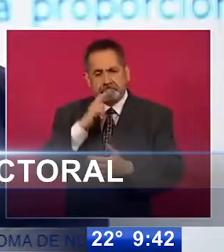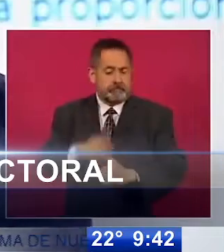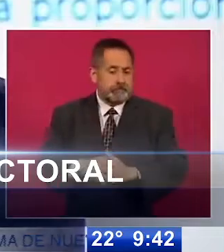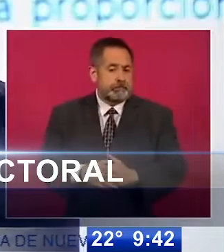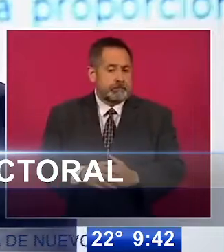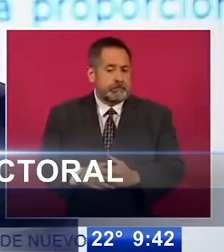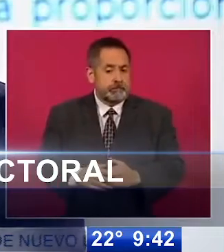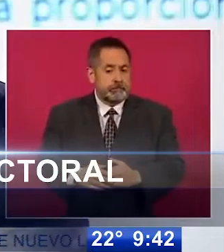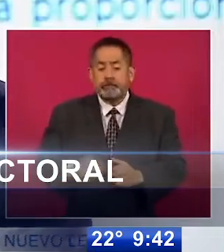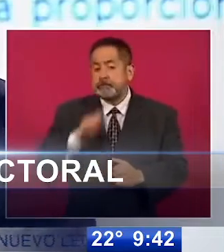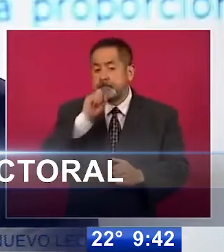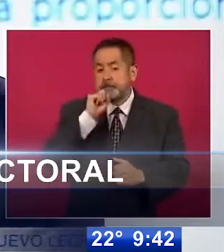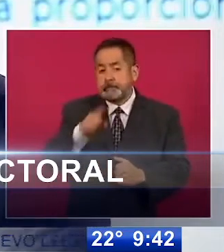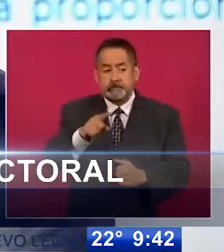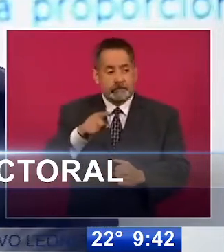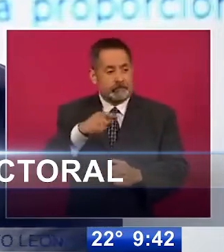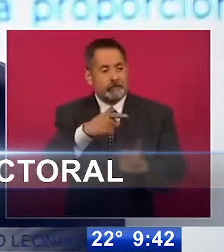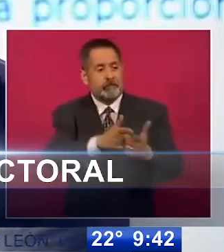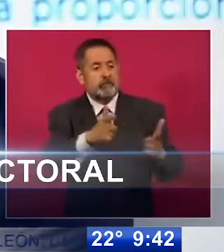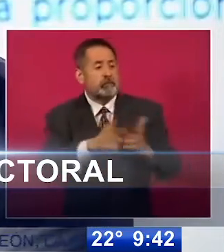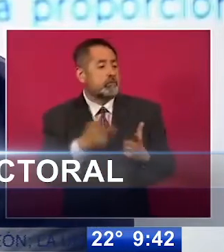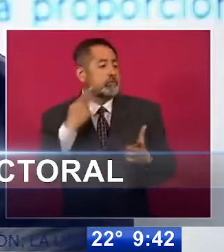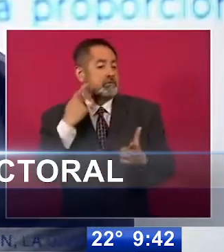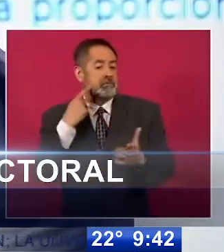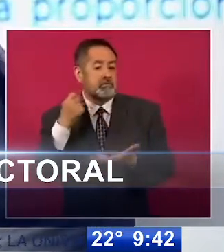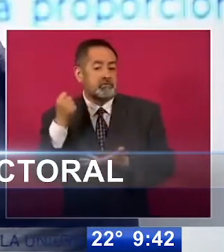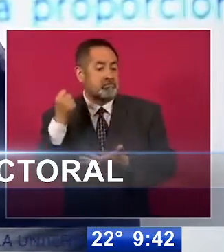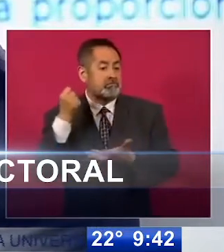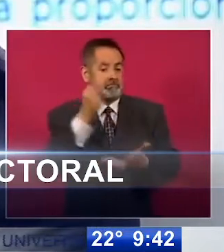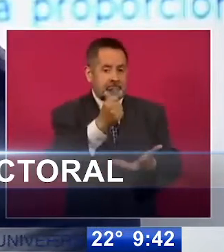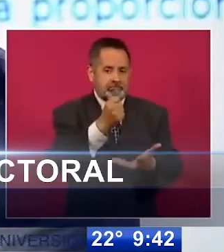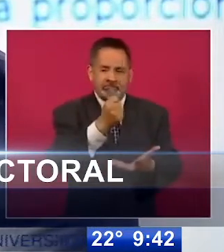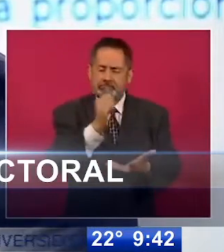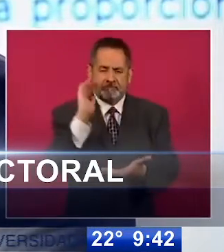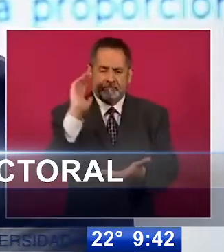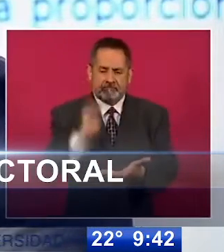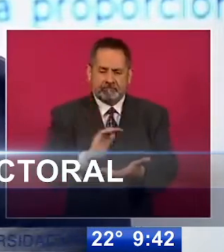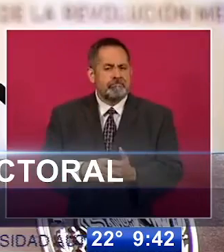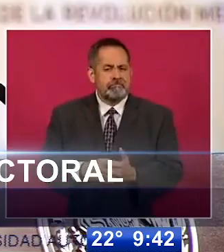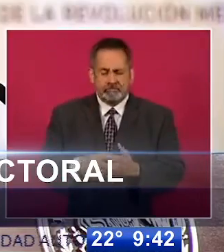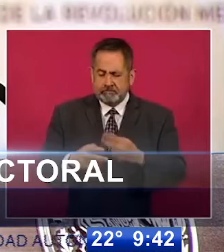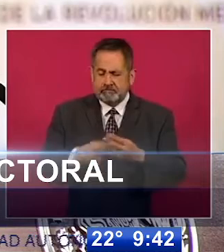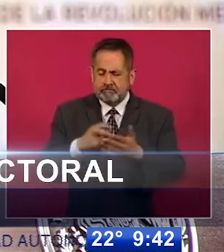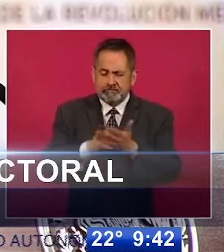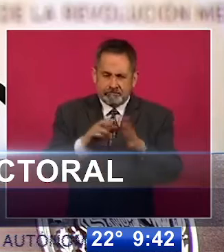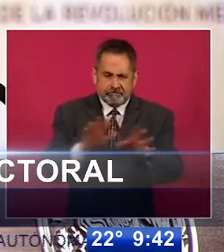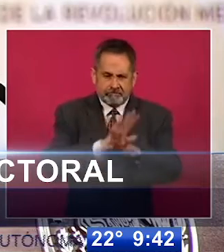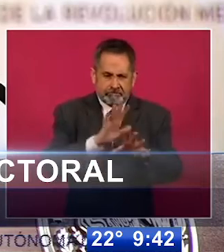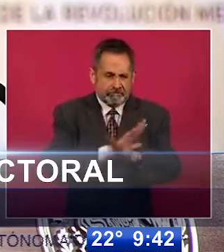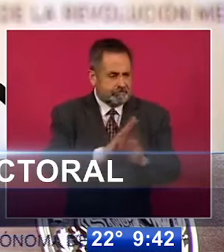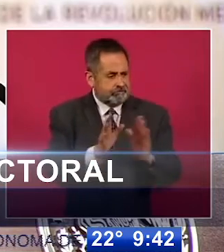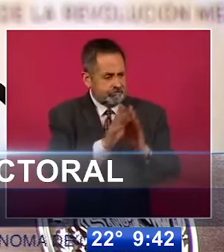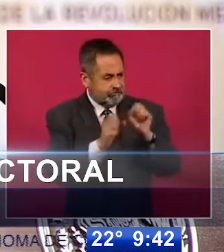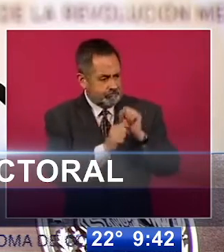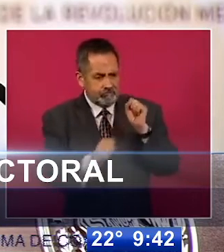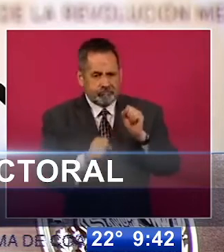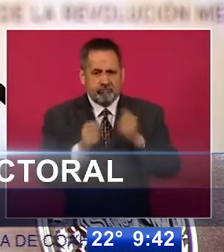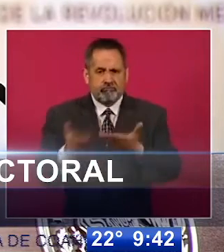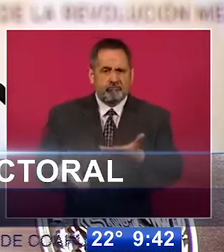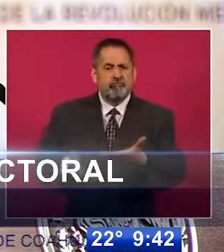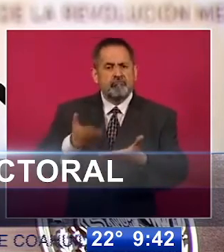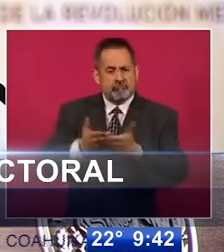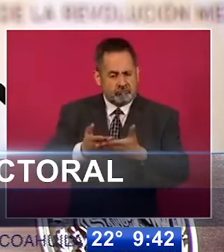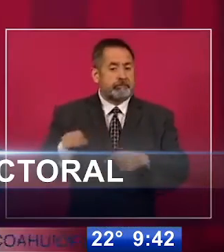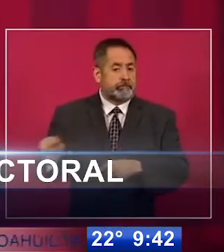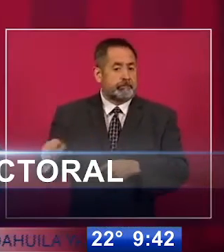las elecciones federales pero también las estatales es decir que desaparecen ine y desaparecen los órganos públicos locales electorales los hombres